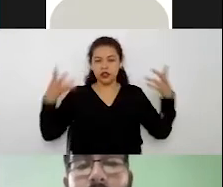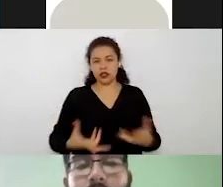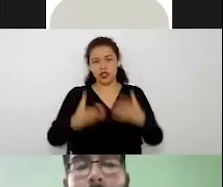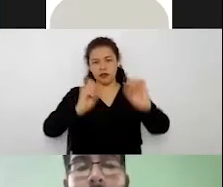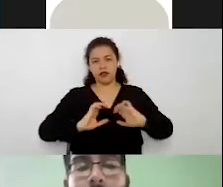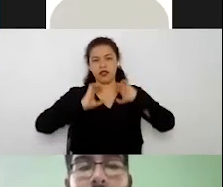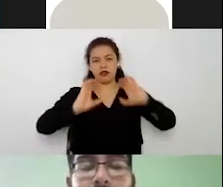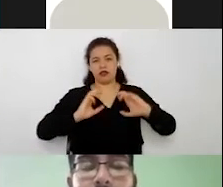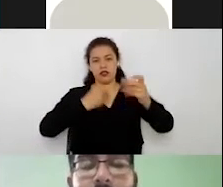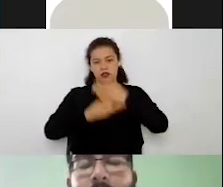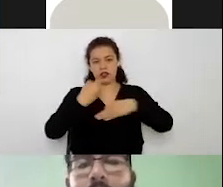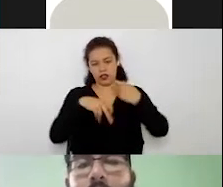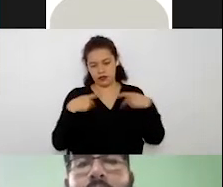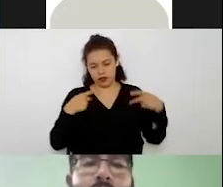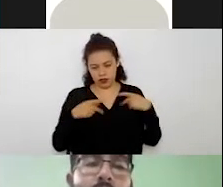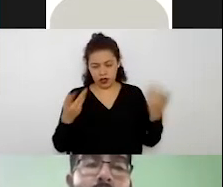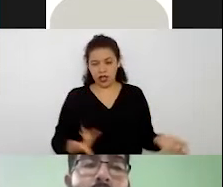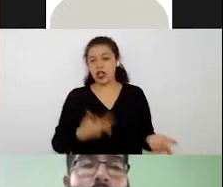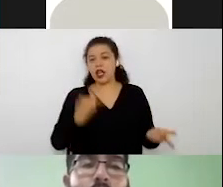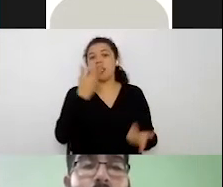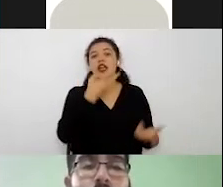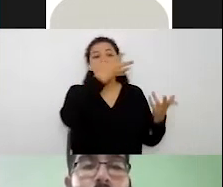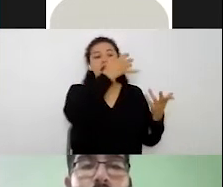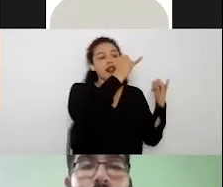personas, es individual